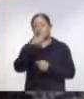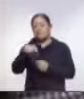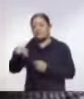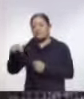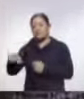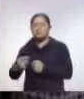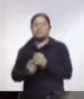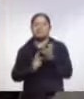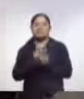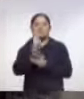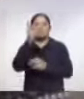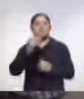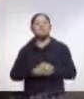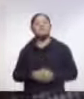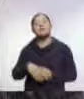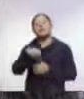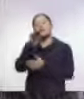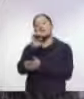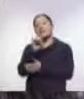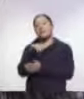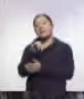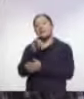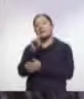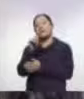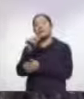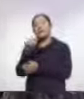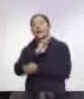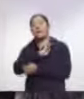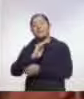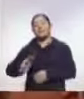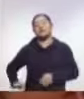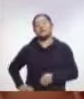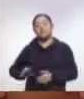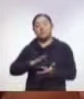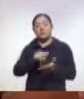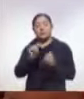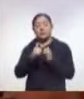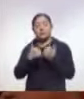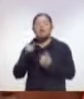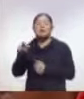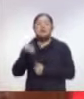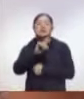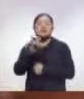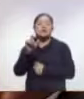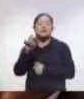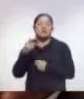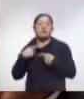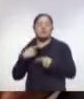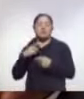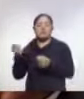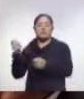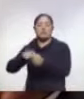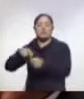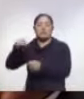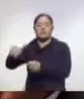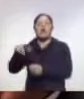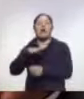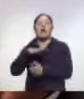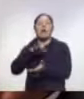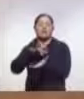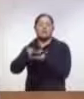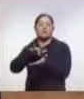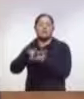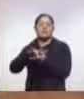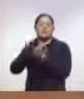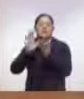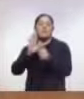Benito Sánchez, del municipio de Calpulalpan, es uno de los más de 120 productores que fueron beneficiarios por el componente de atención a siniestros